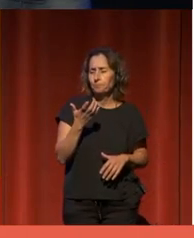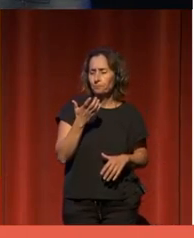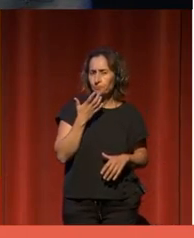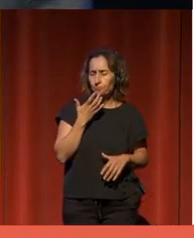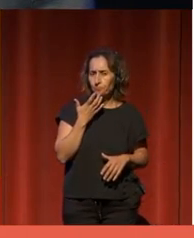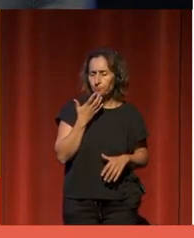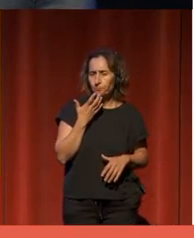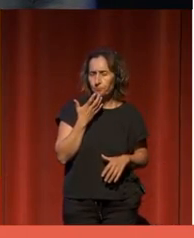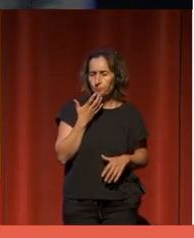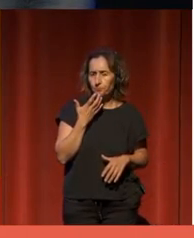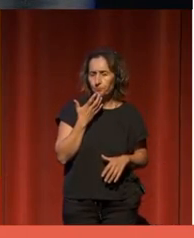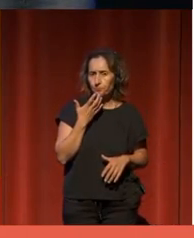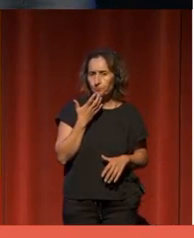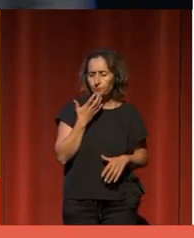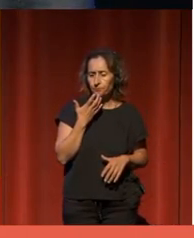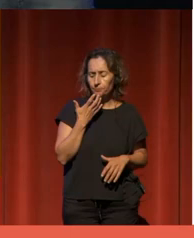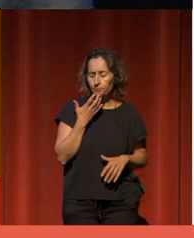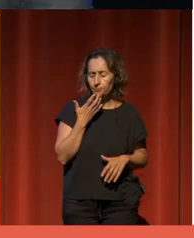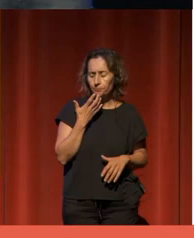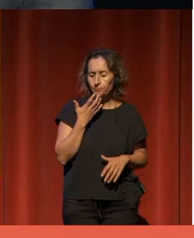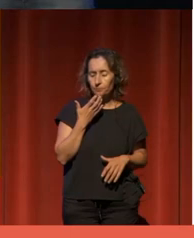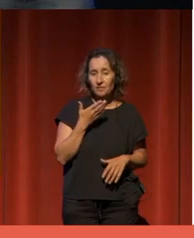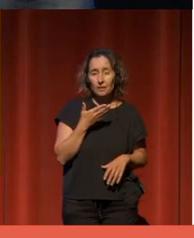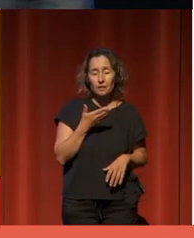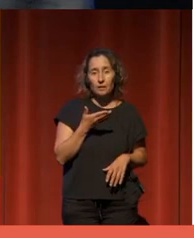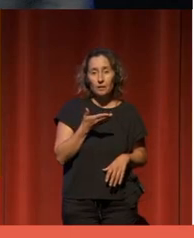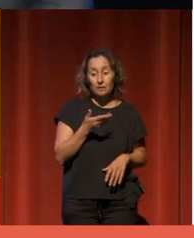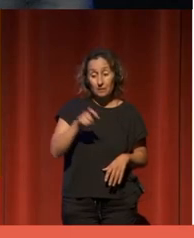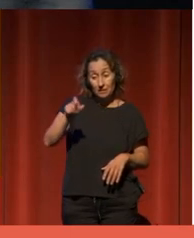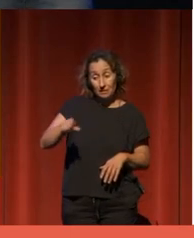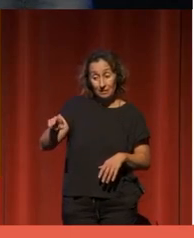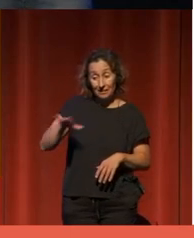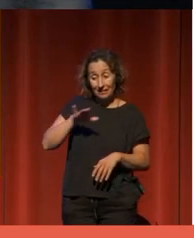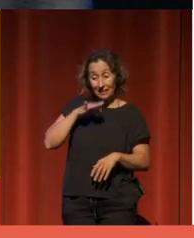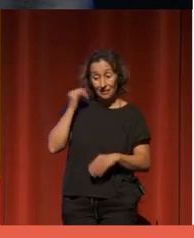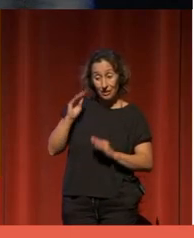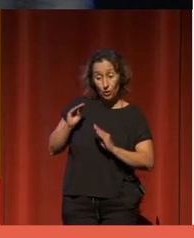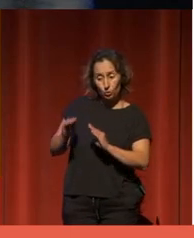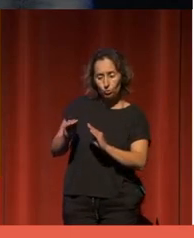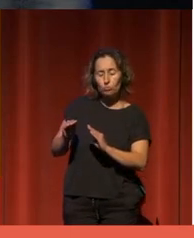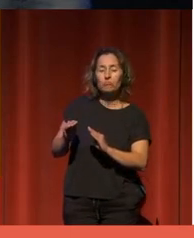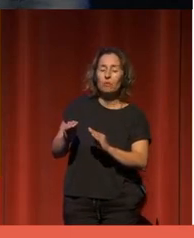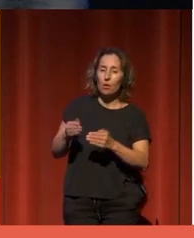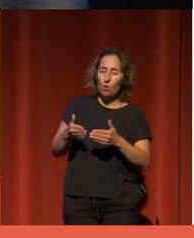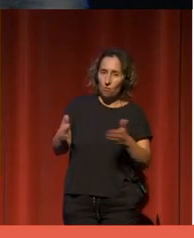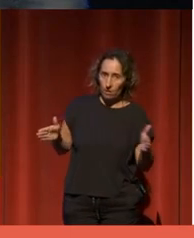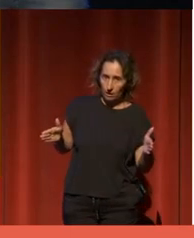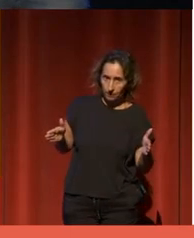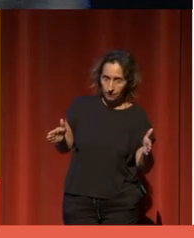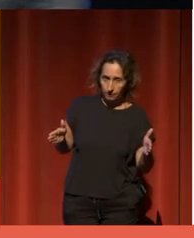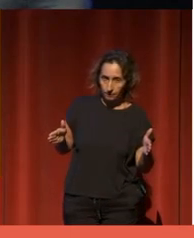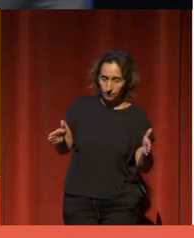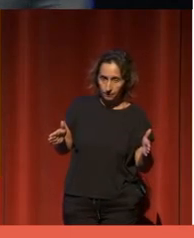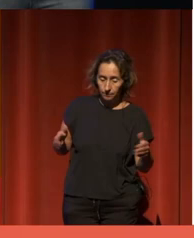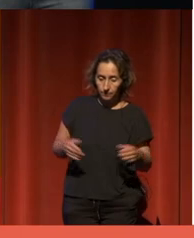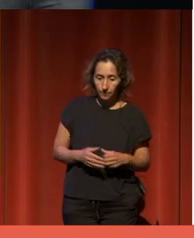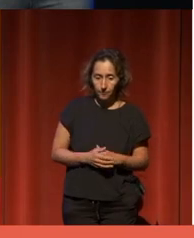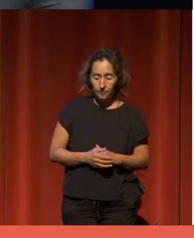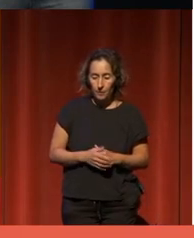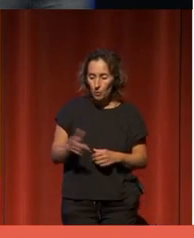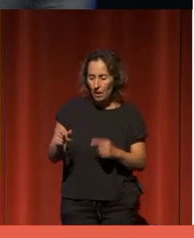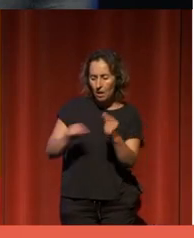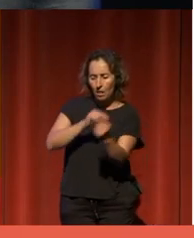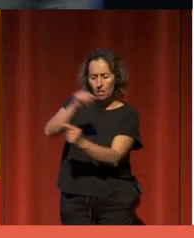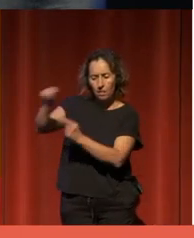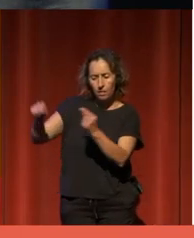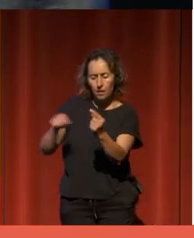tener confianza en la habilidad de las ciudadanas y ciudadanos para contribuir a lo que están debatiendo